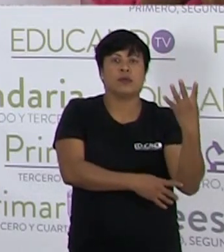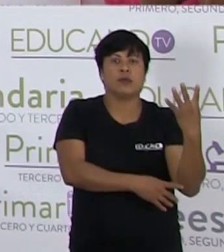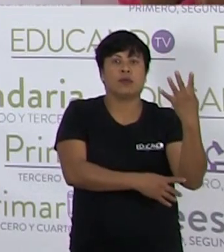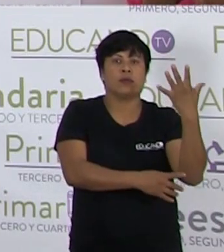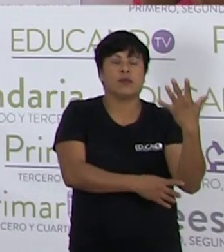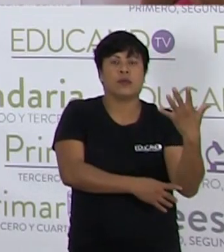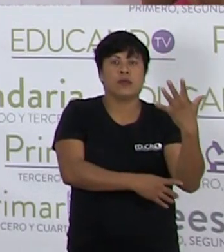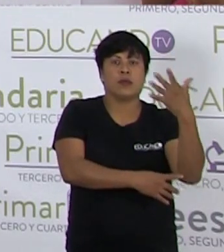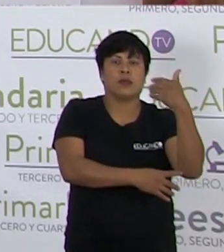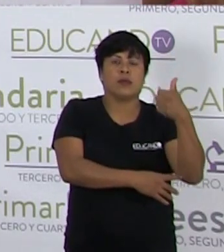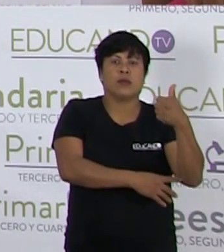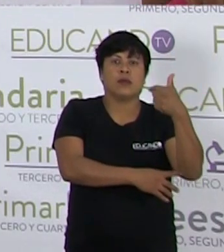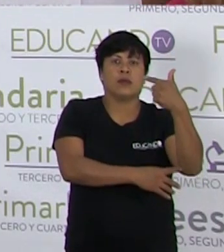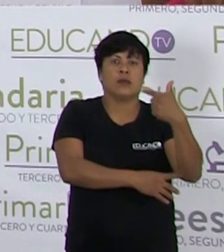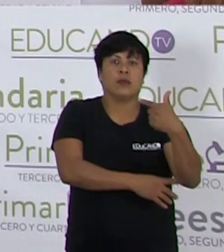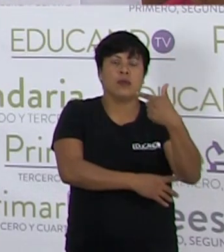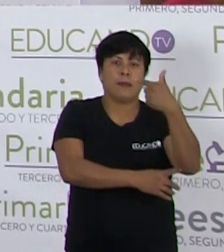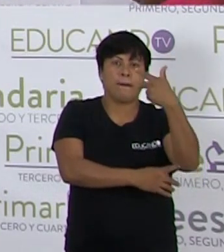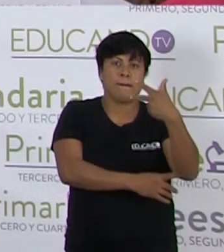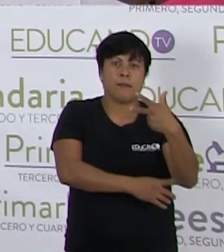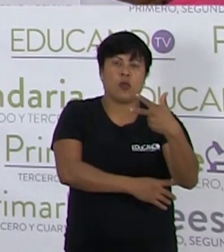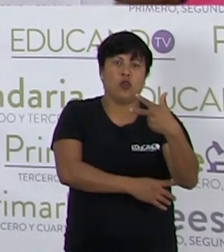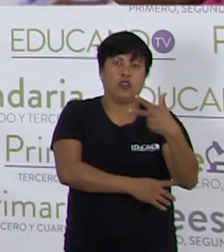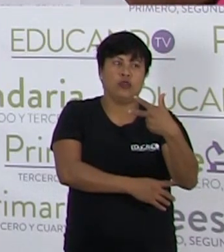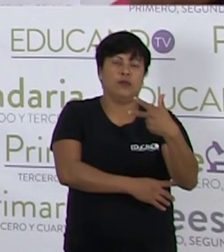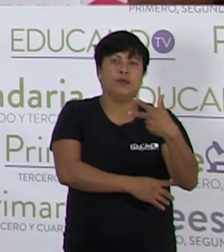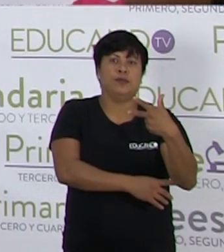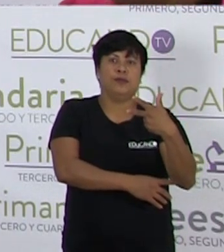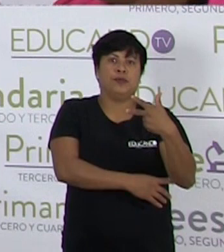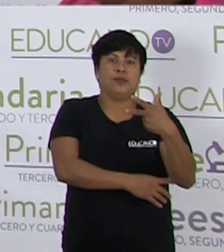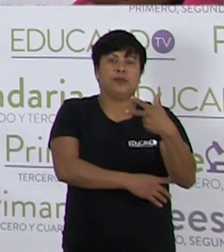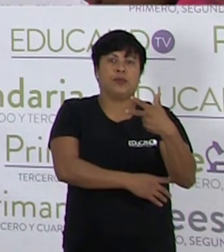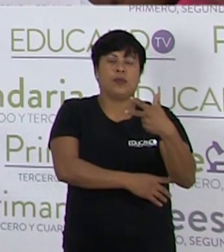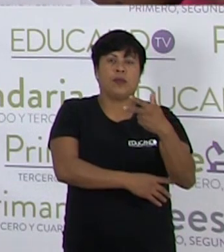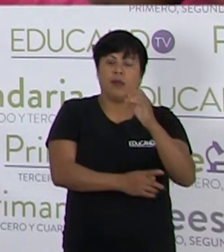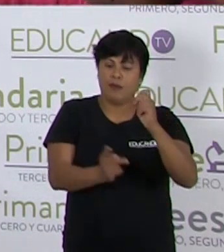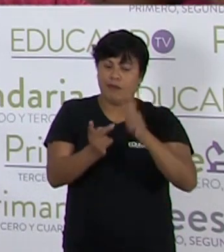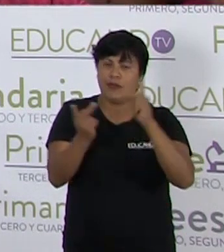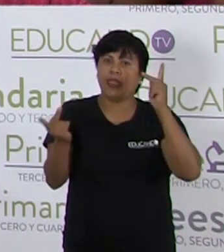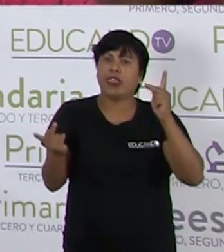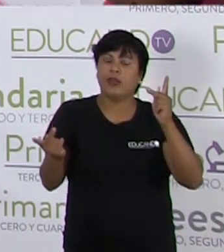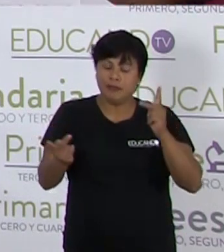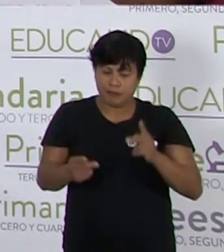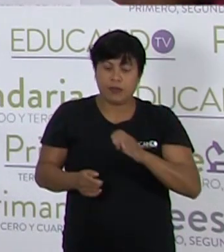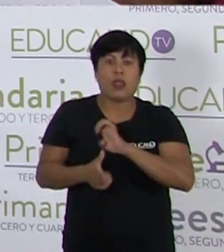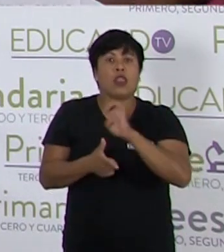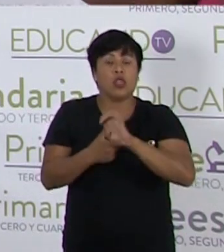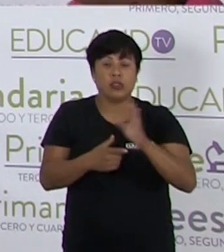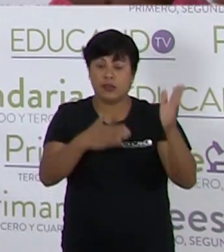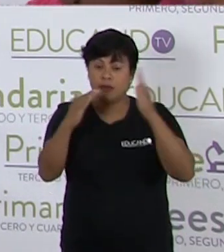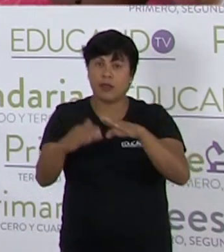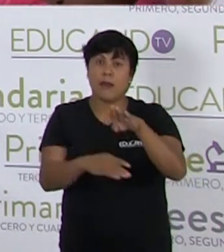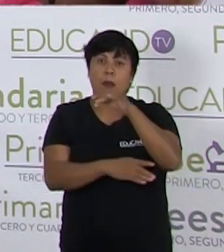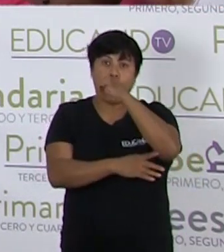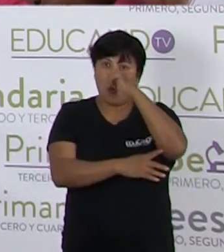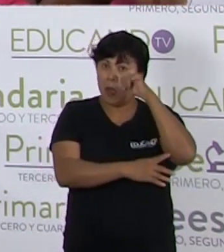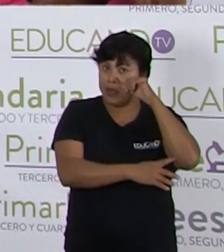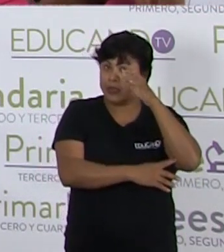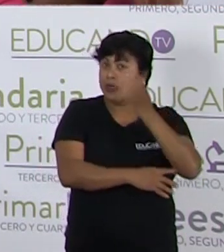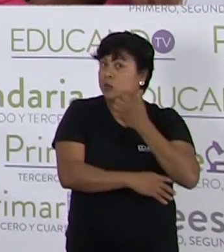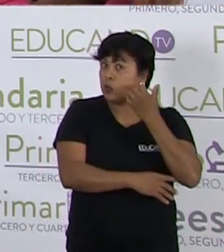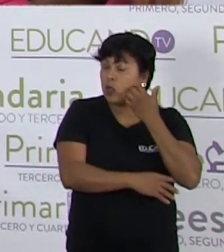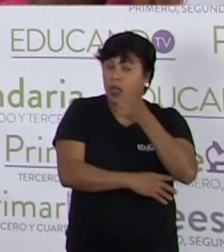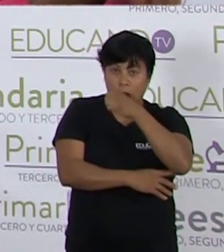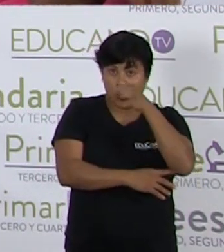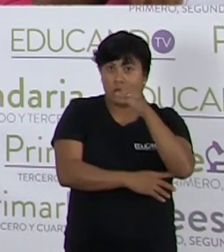3, 4, 5, 6, 7, 8. Perfecto. Entonces vamos con la Benito Juárez.